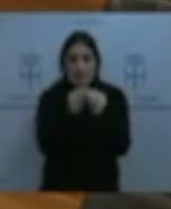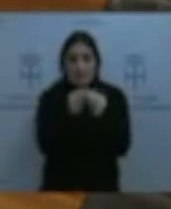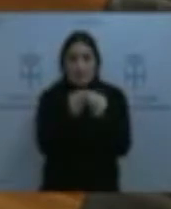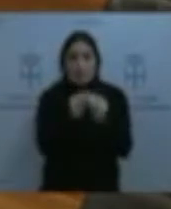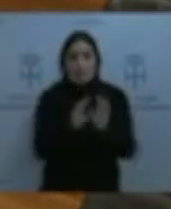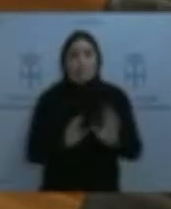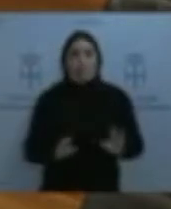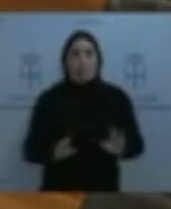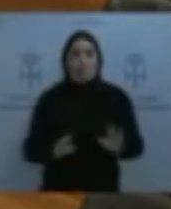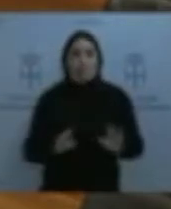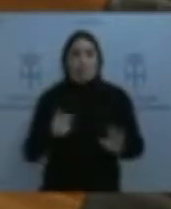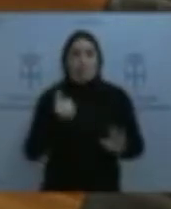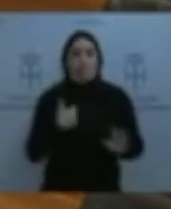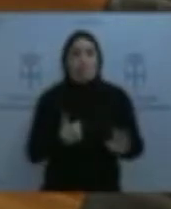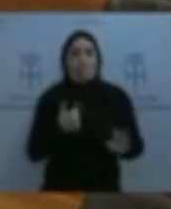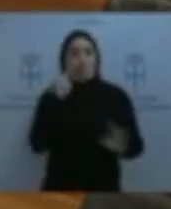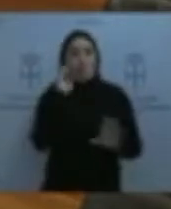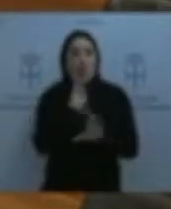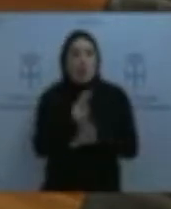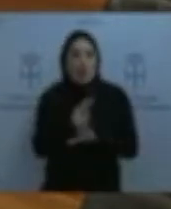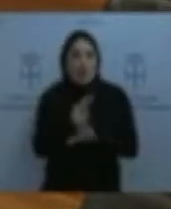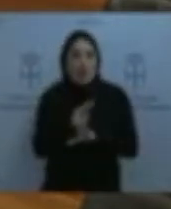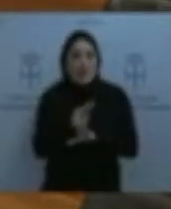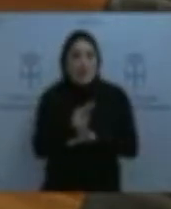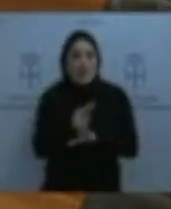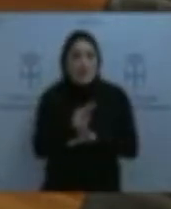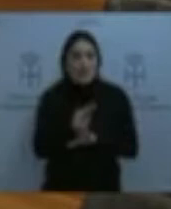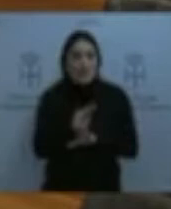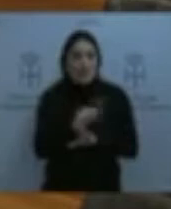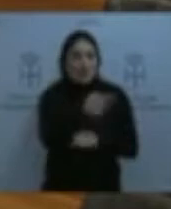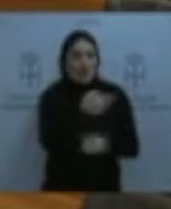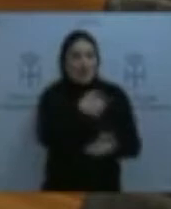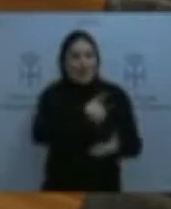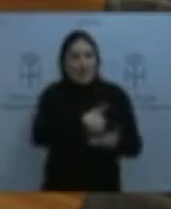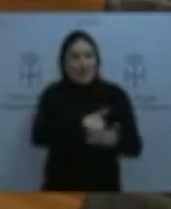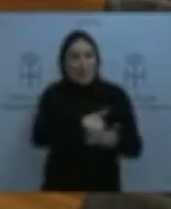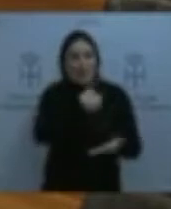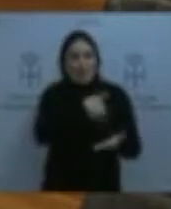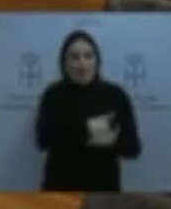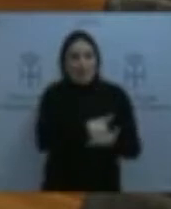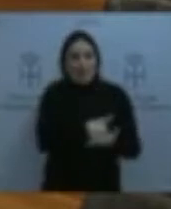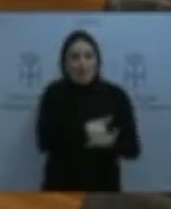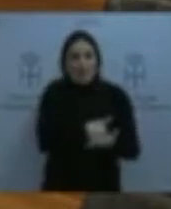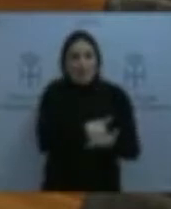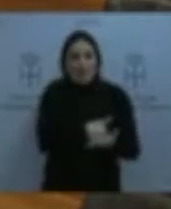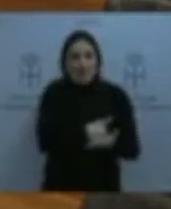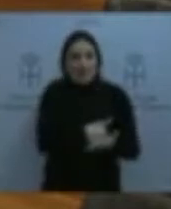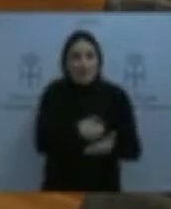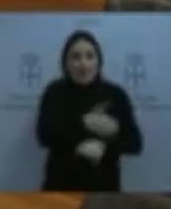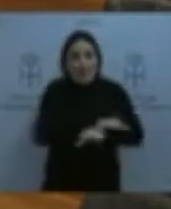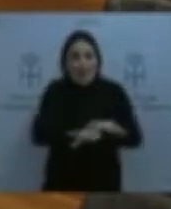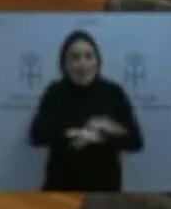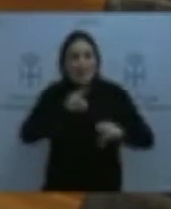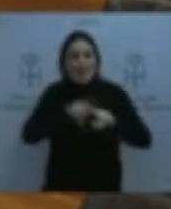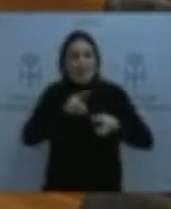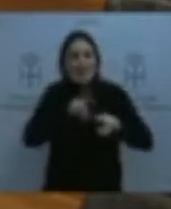imprudencia y la irresponsabilidad de injerencia, por mucho que su señoría se empeñe, provocando que el Gobierno del Principado